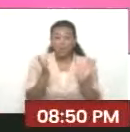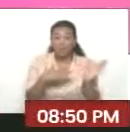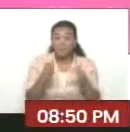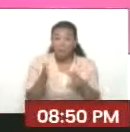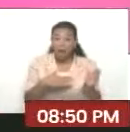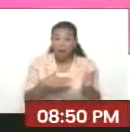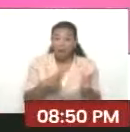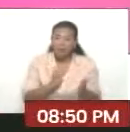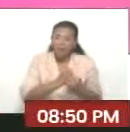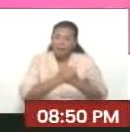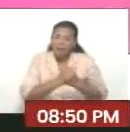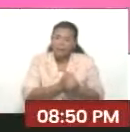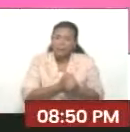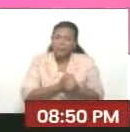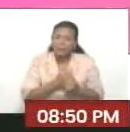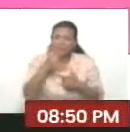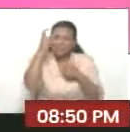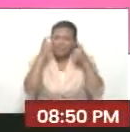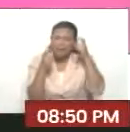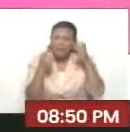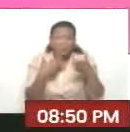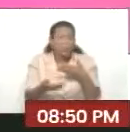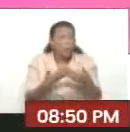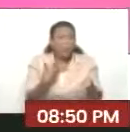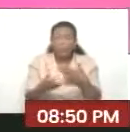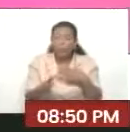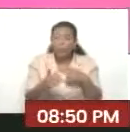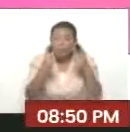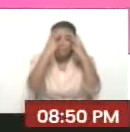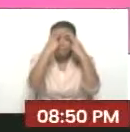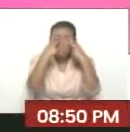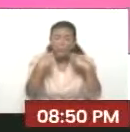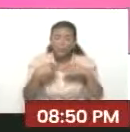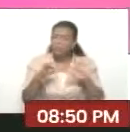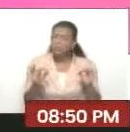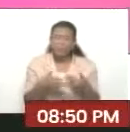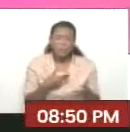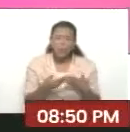Claro que porque sí. Como él decía, no importa que sus ojos no vean